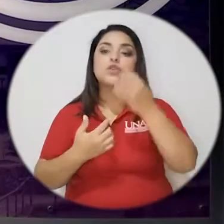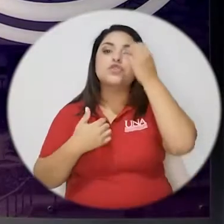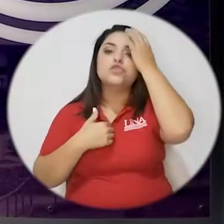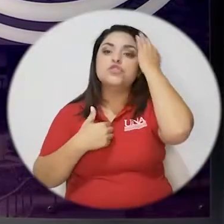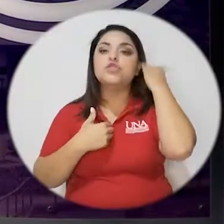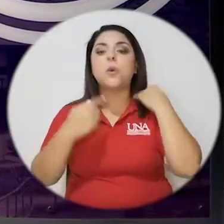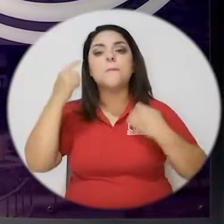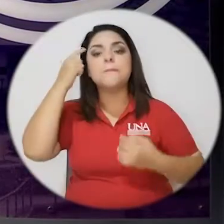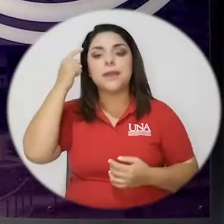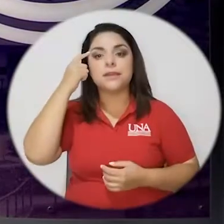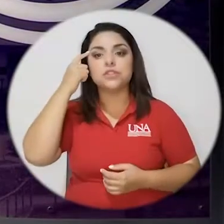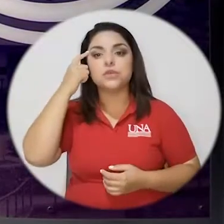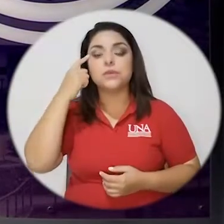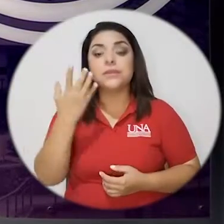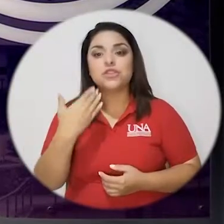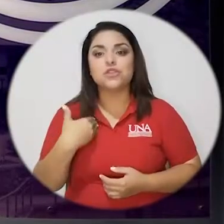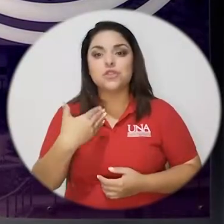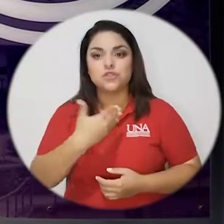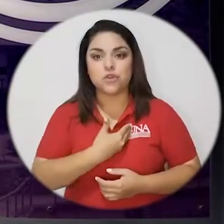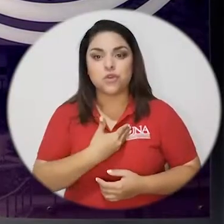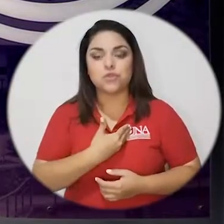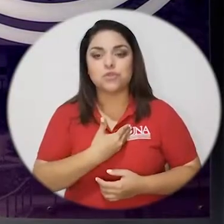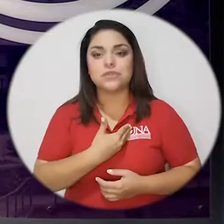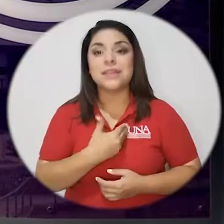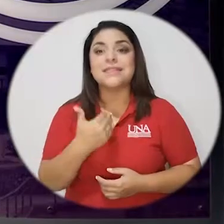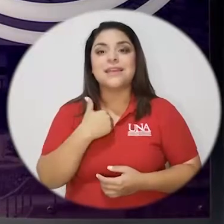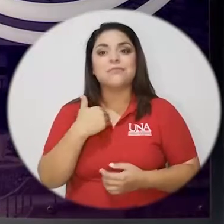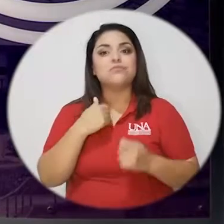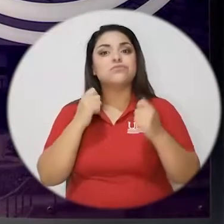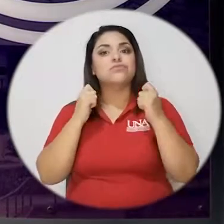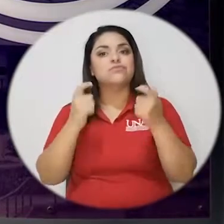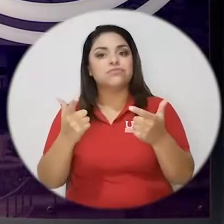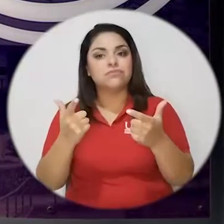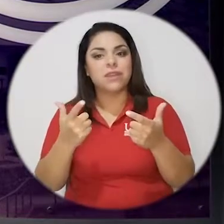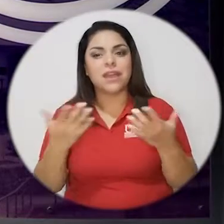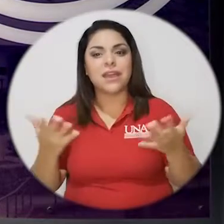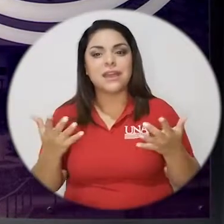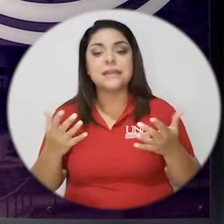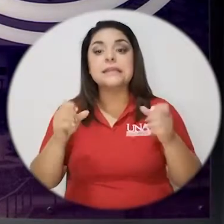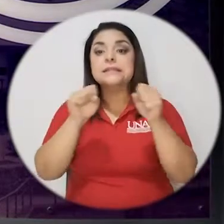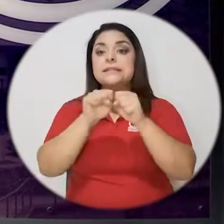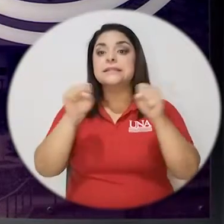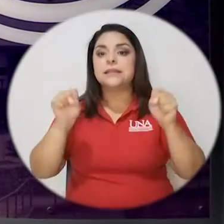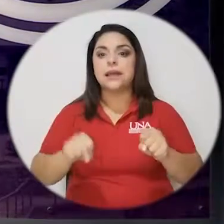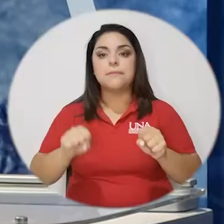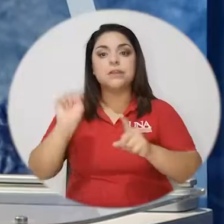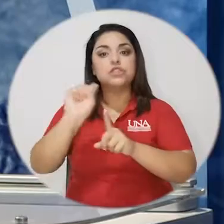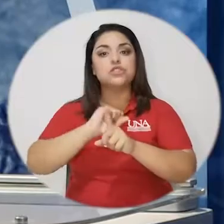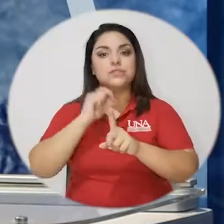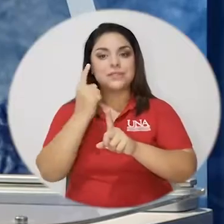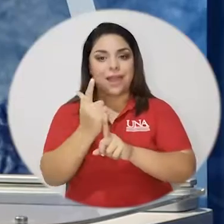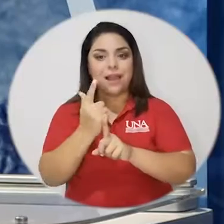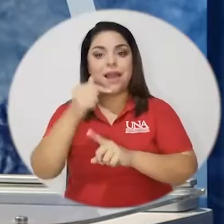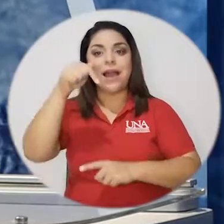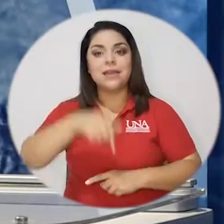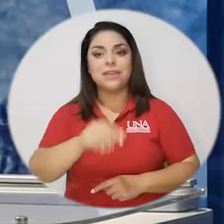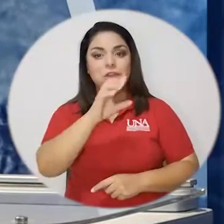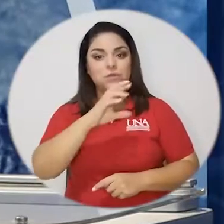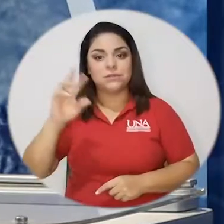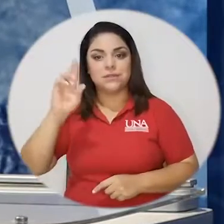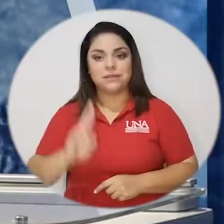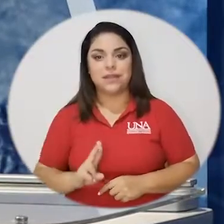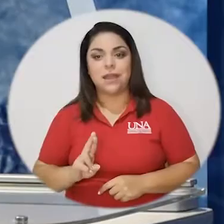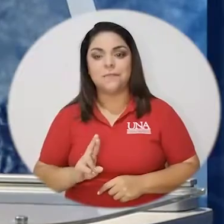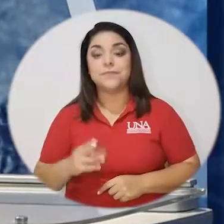que nosotros tenemos una gran fortuna que es el sistema social que tenemos en Costa Rica.